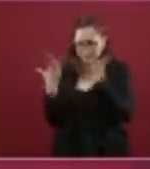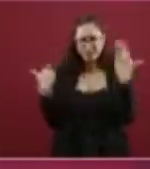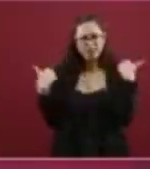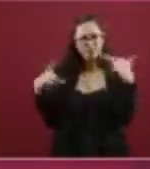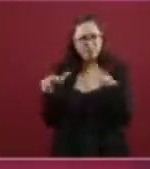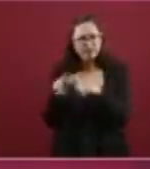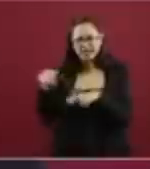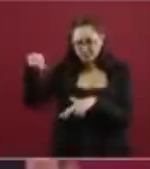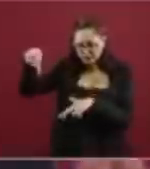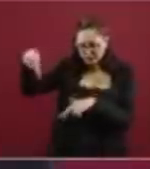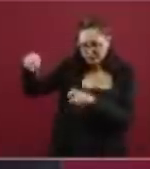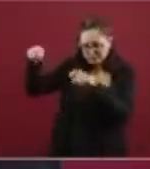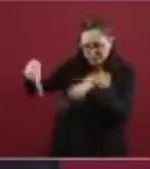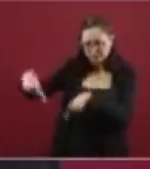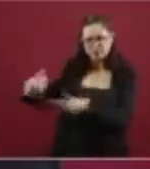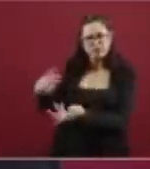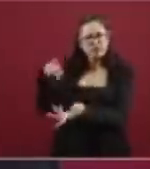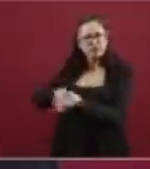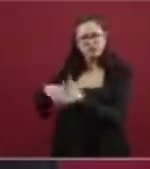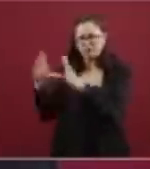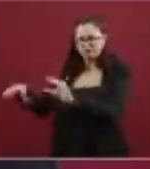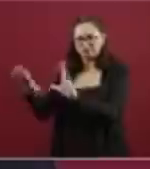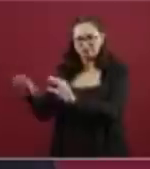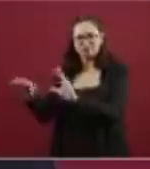vamos a tener buenos maestros.